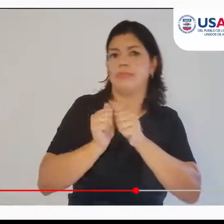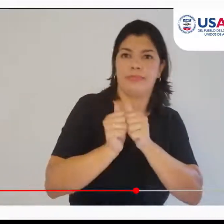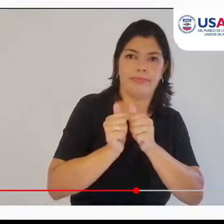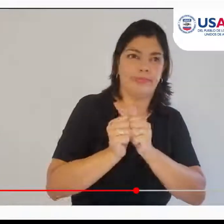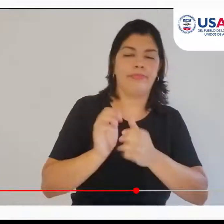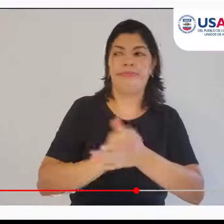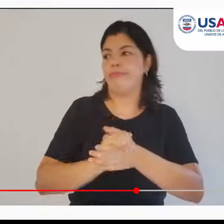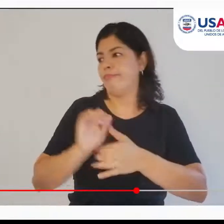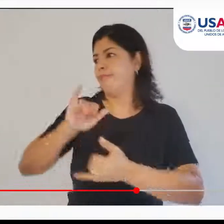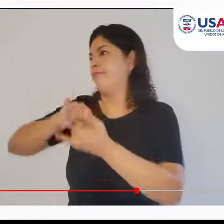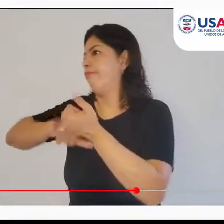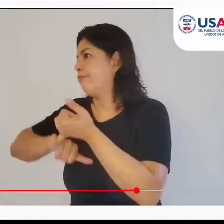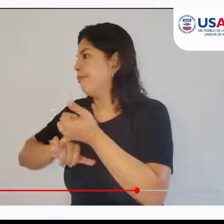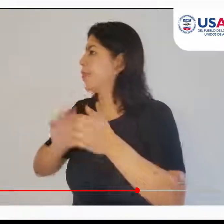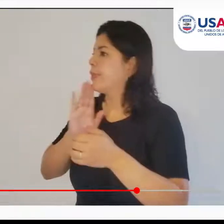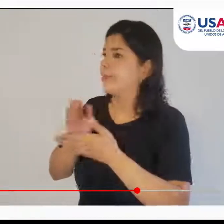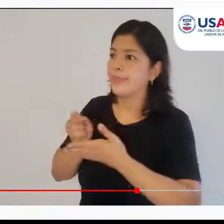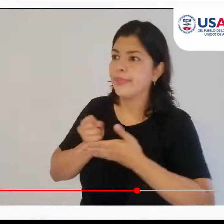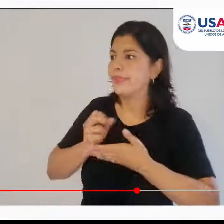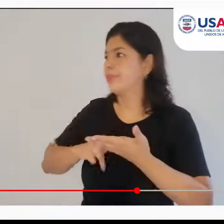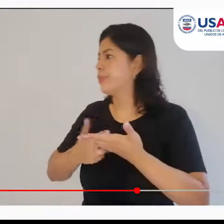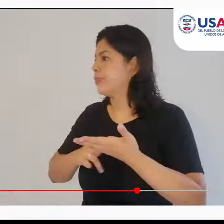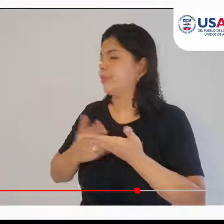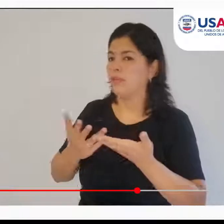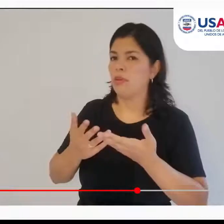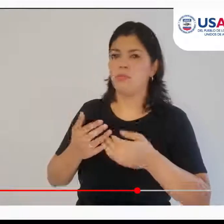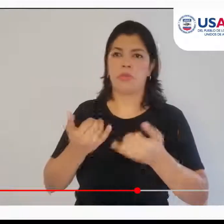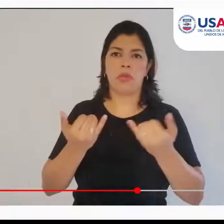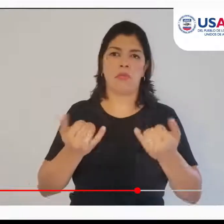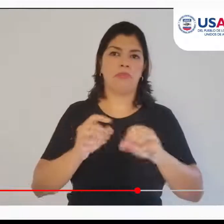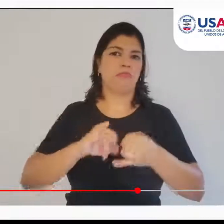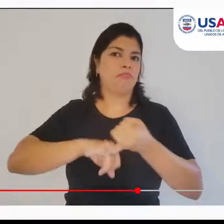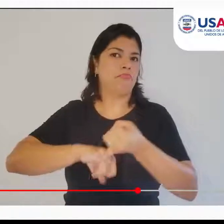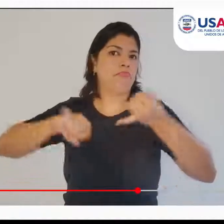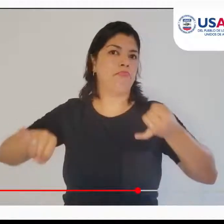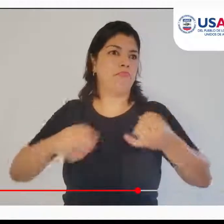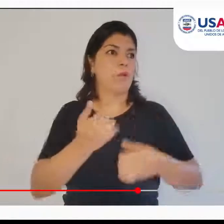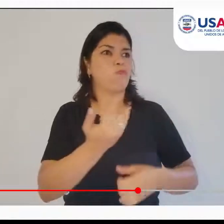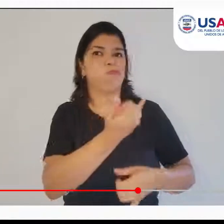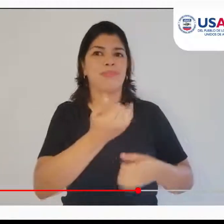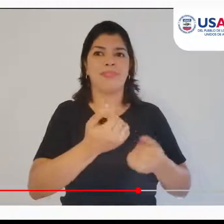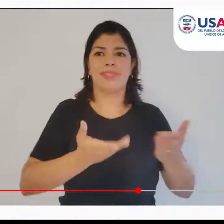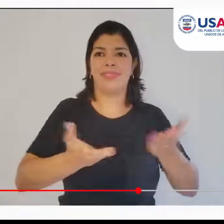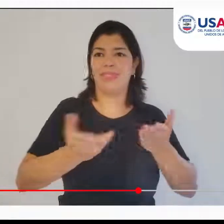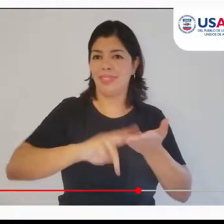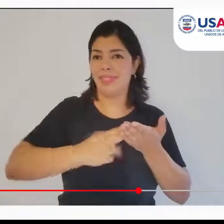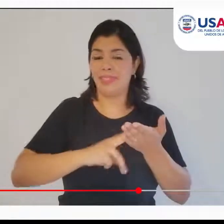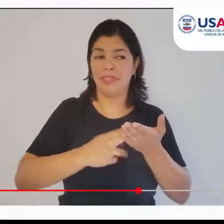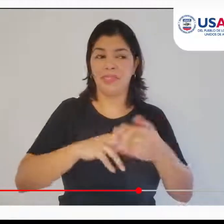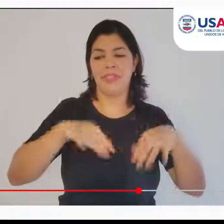pronto depender un poco de ese familiar. Ahora este proceso permite que gracias al servicio de interpretación